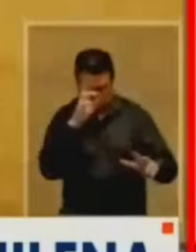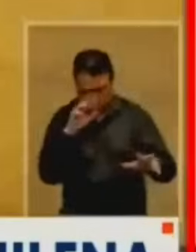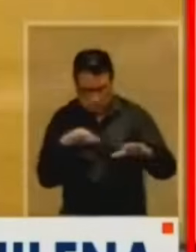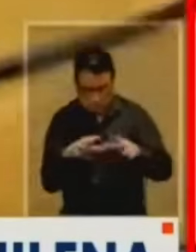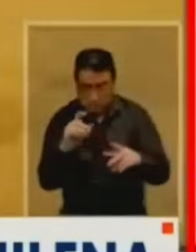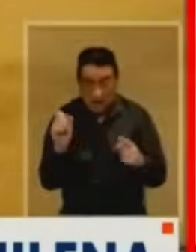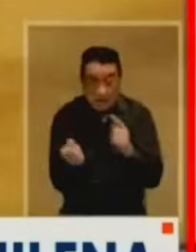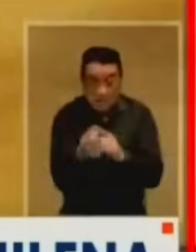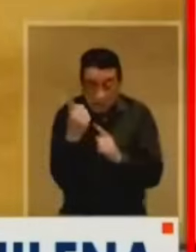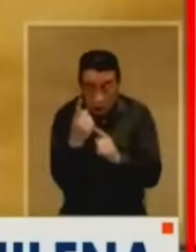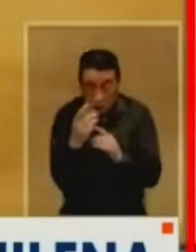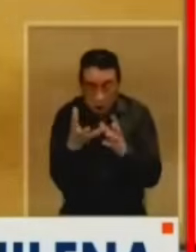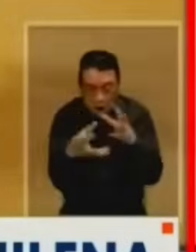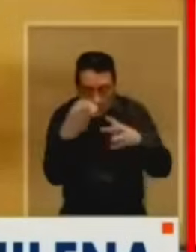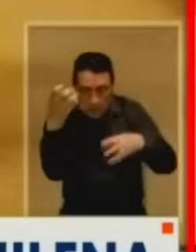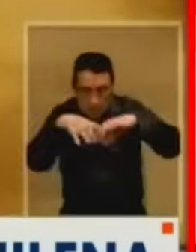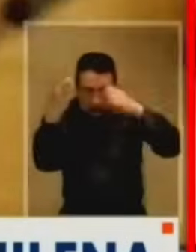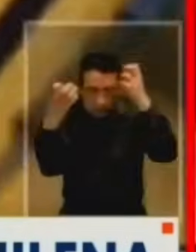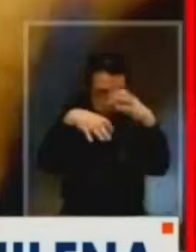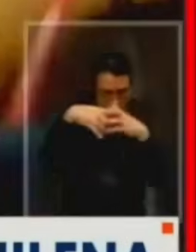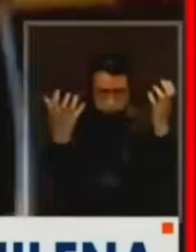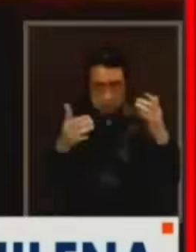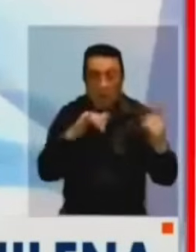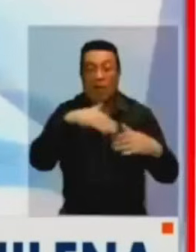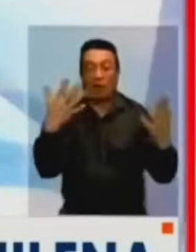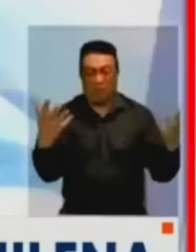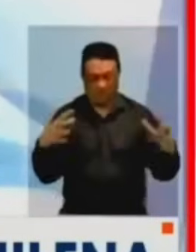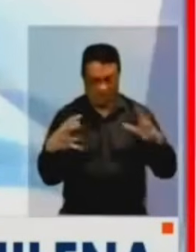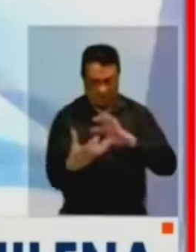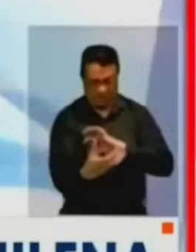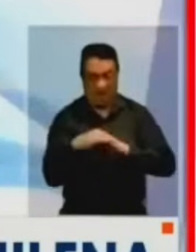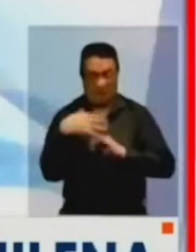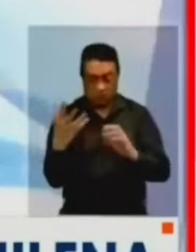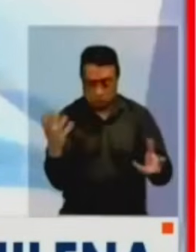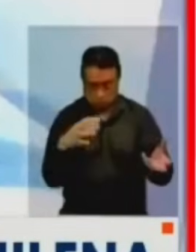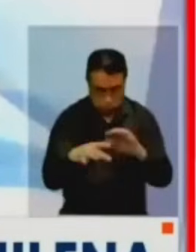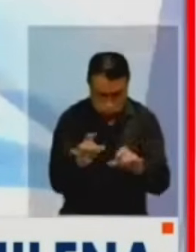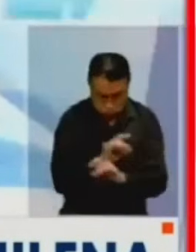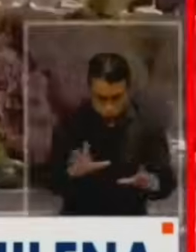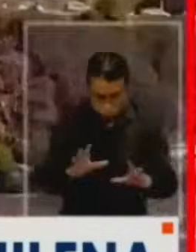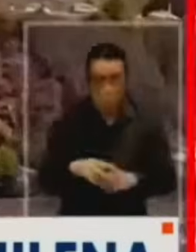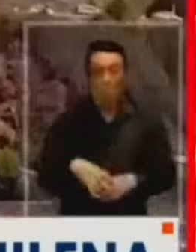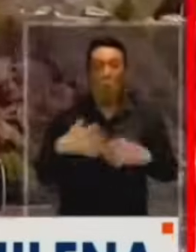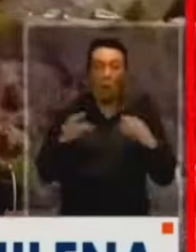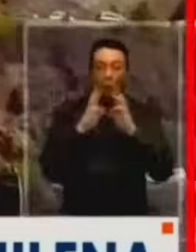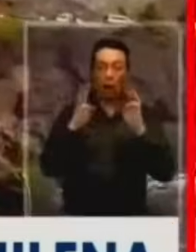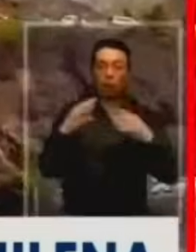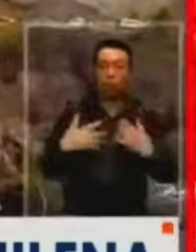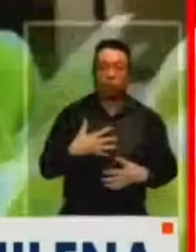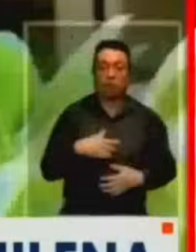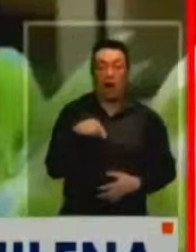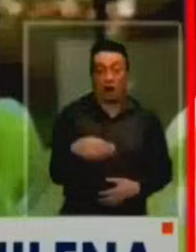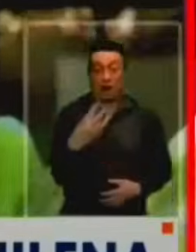el primer instinto fue desarmarlo completo. Cuando lo armé, mi mente explotó y sentí tanta satisfacción. Tiene